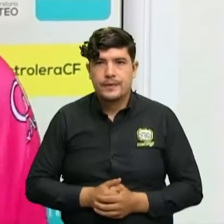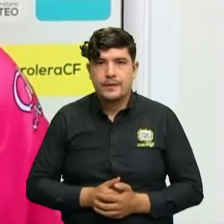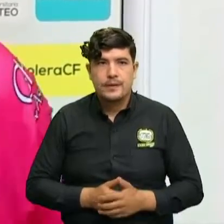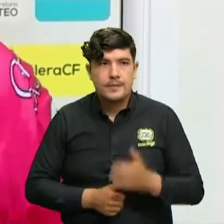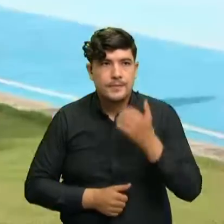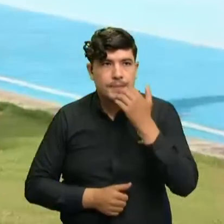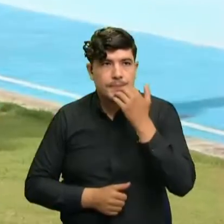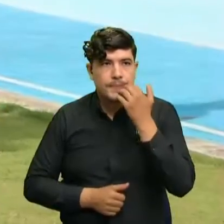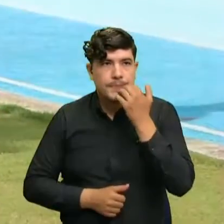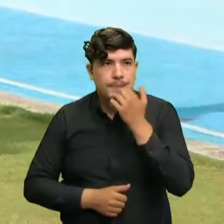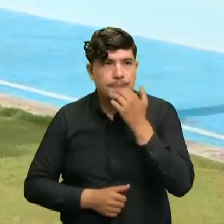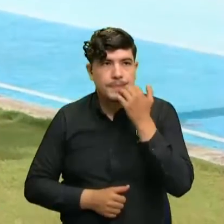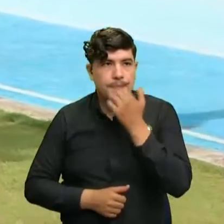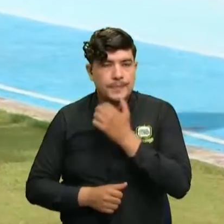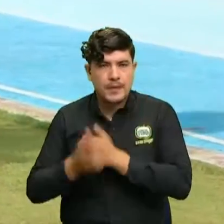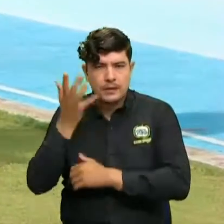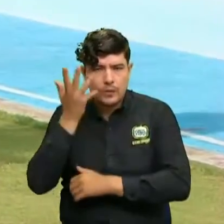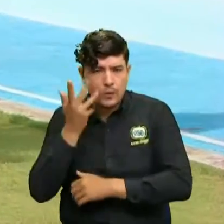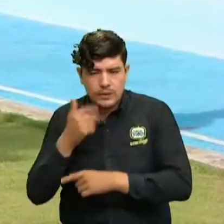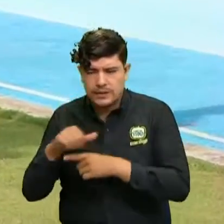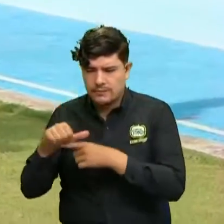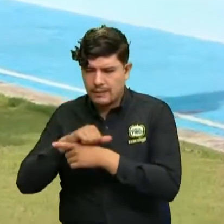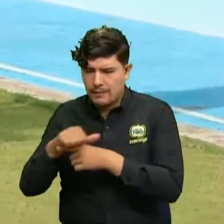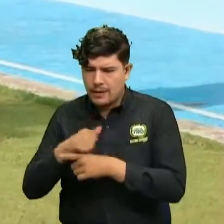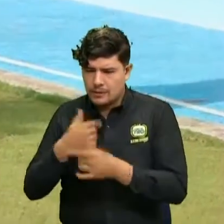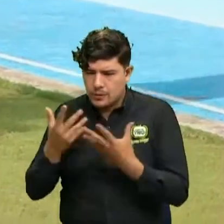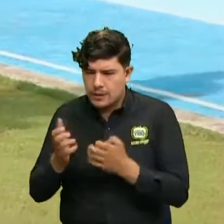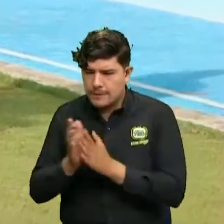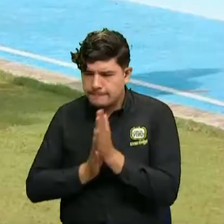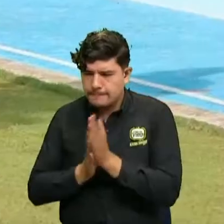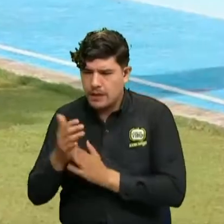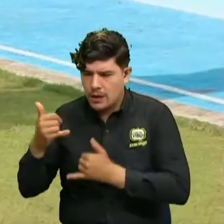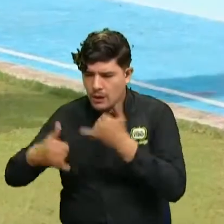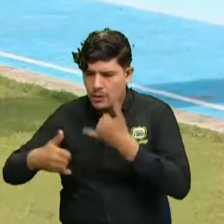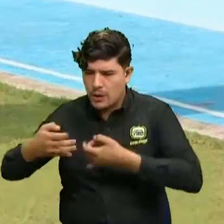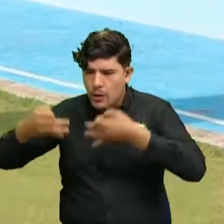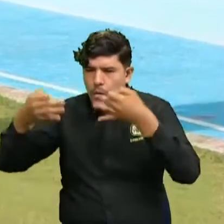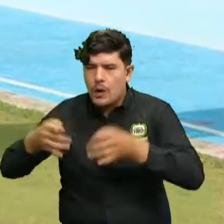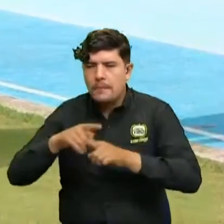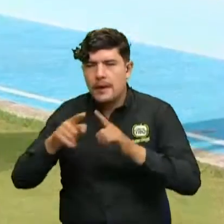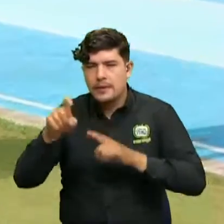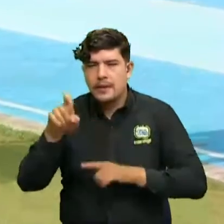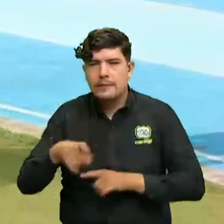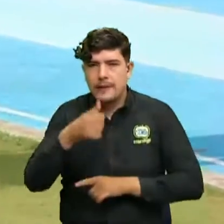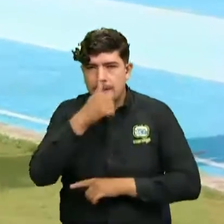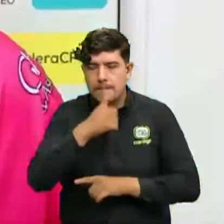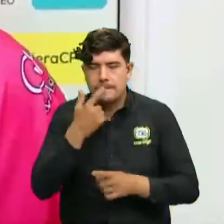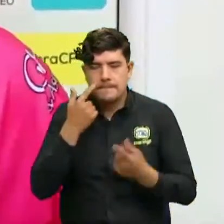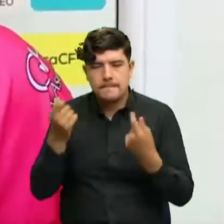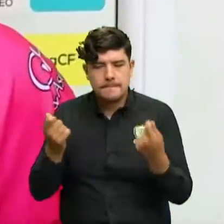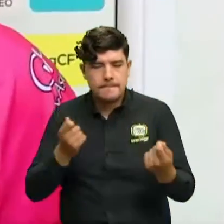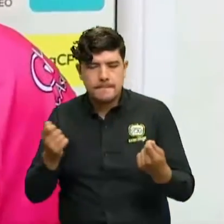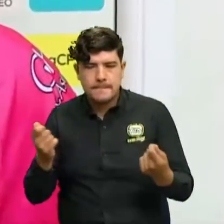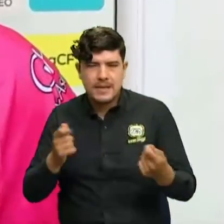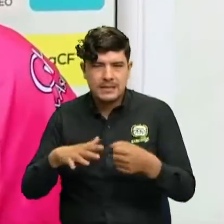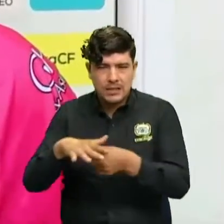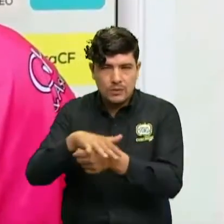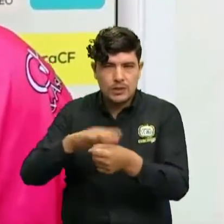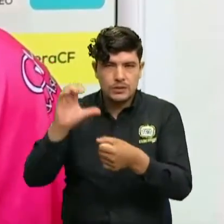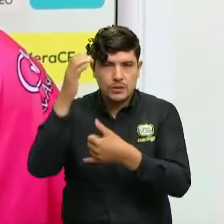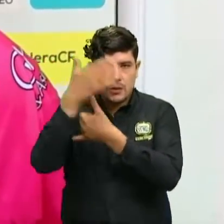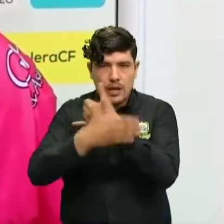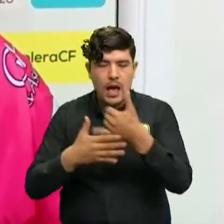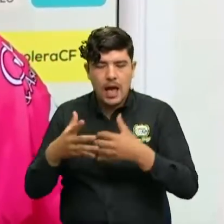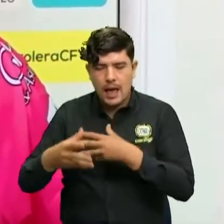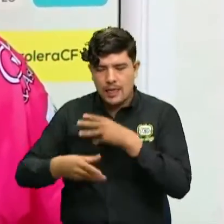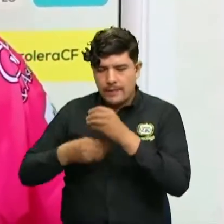1 día a día entrena con esa motivación de querer ya jugar un partido oficial pero sabemos que tenemos que ser prudente con todo lo que hay y prepararnos